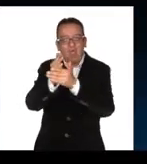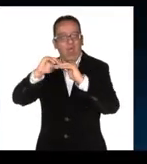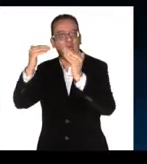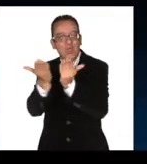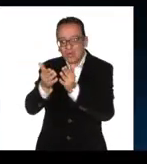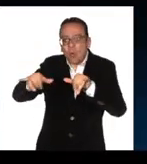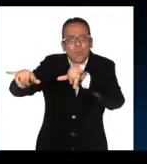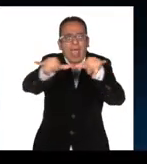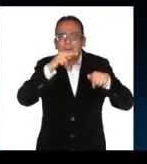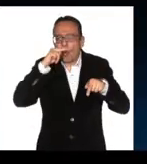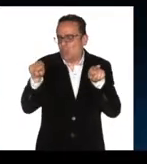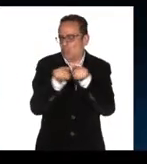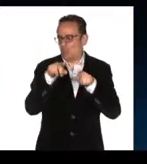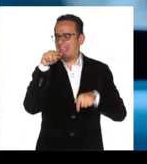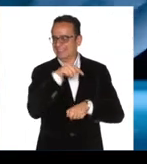colegio.